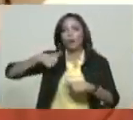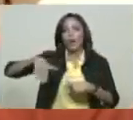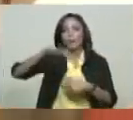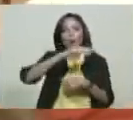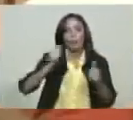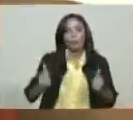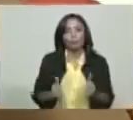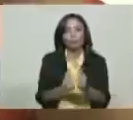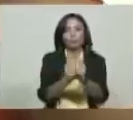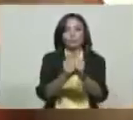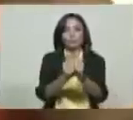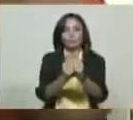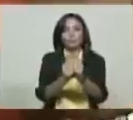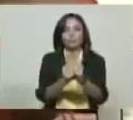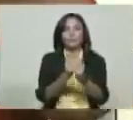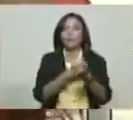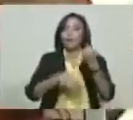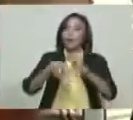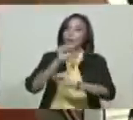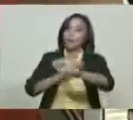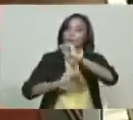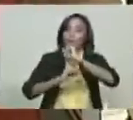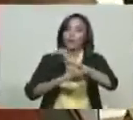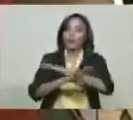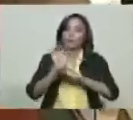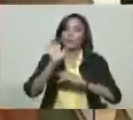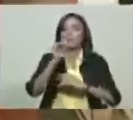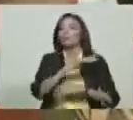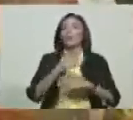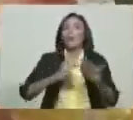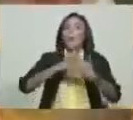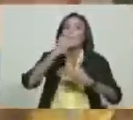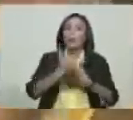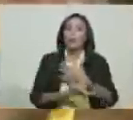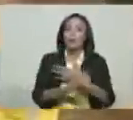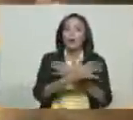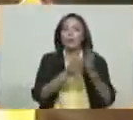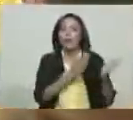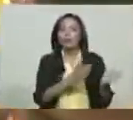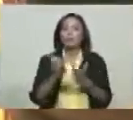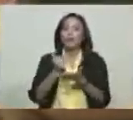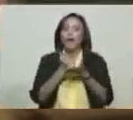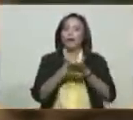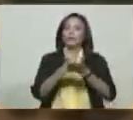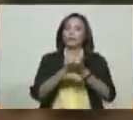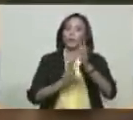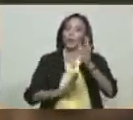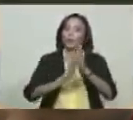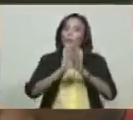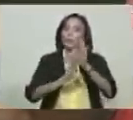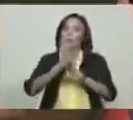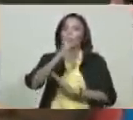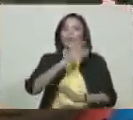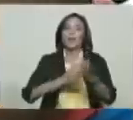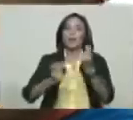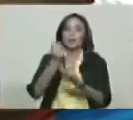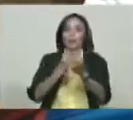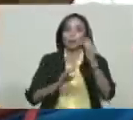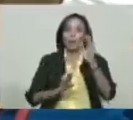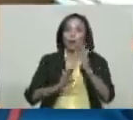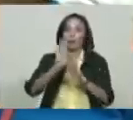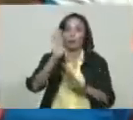presidente, en la batalla con el programa de recuperación, crecimiento y prosperidad económica,